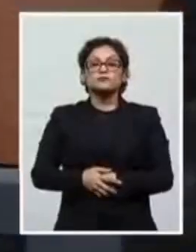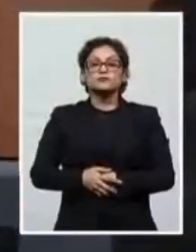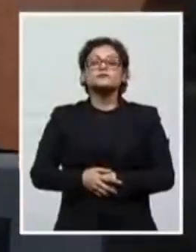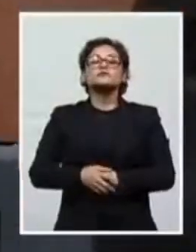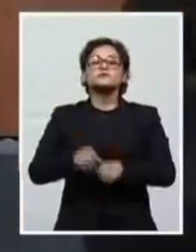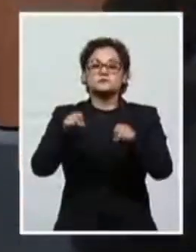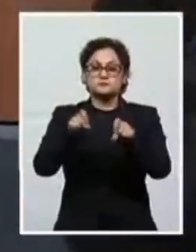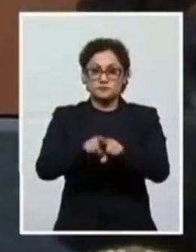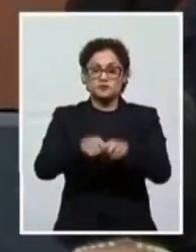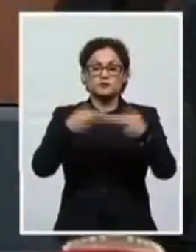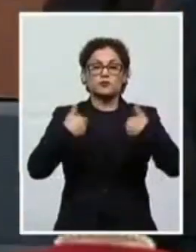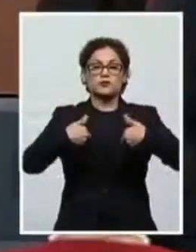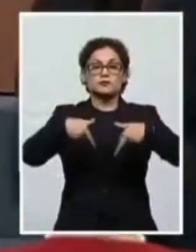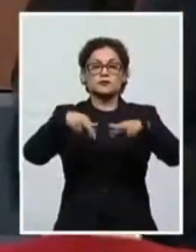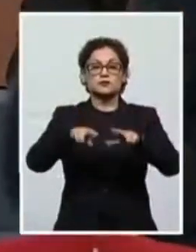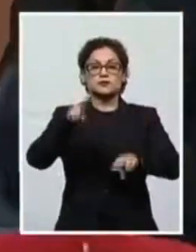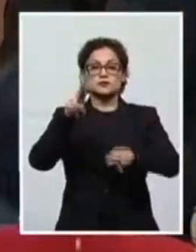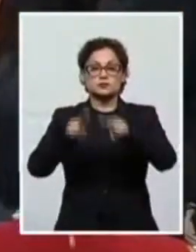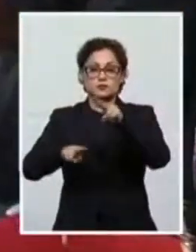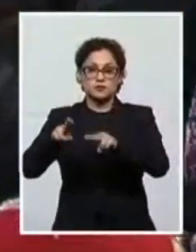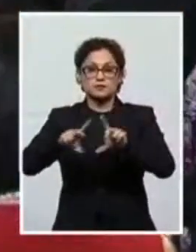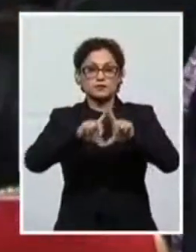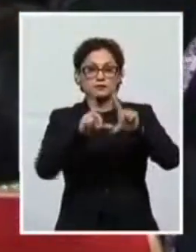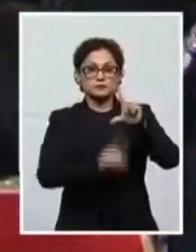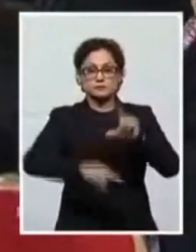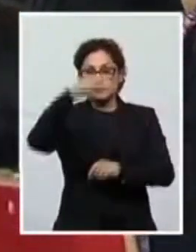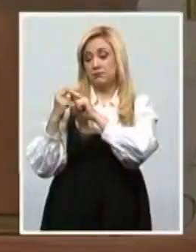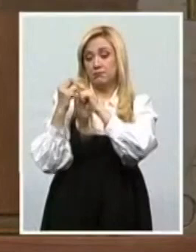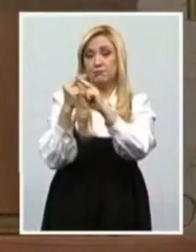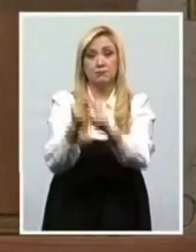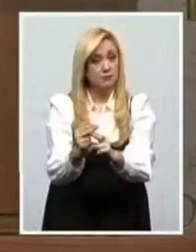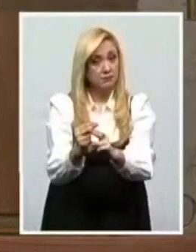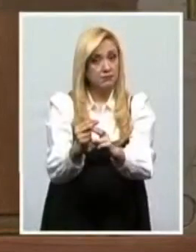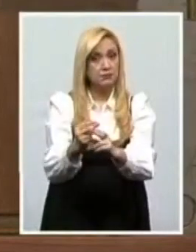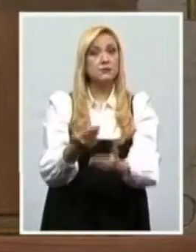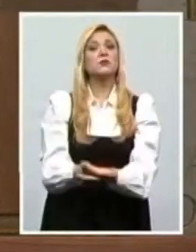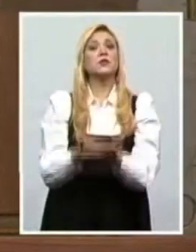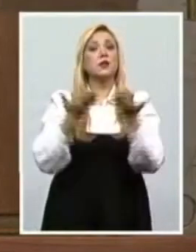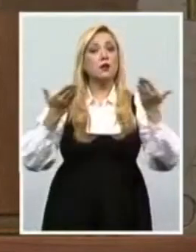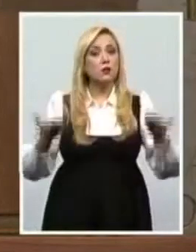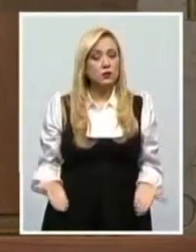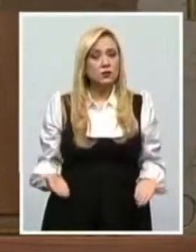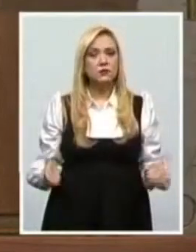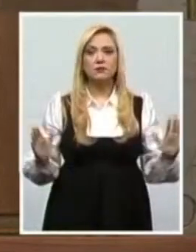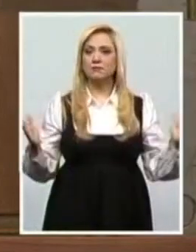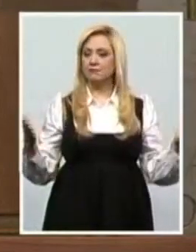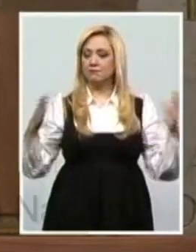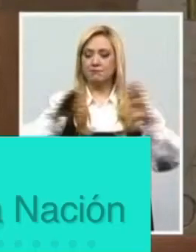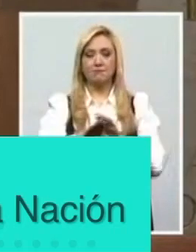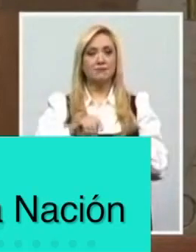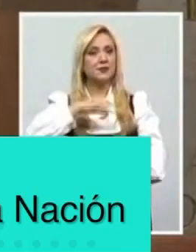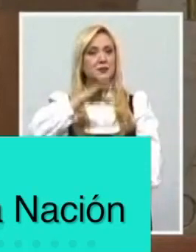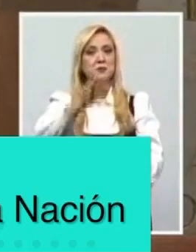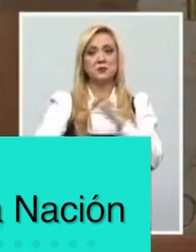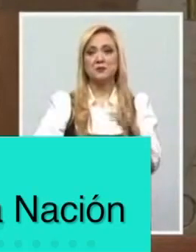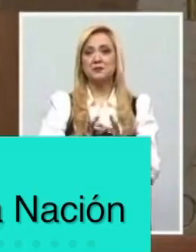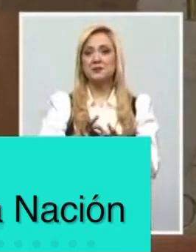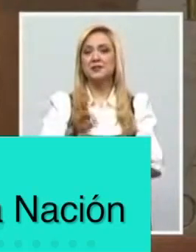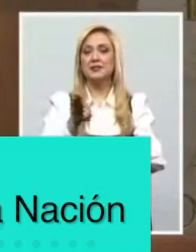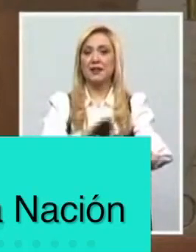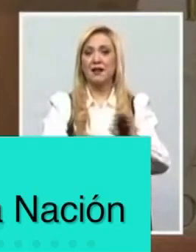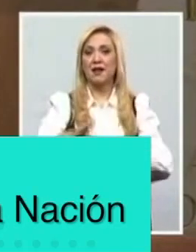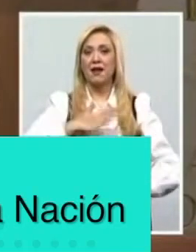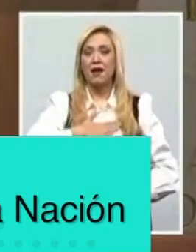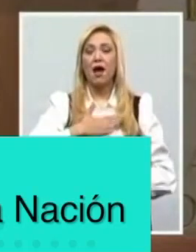las instituciones del país, así como de haber implementado la igualdad de género. Hoy, al cierre de mi gestión, tenemos un